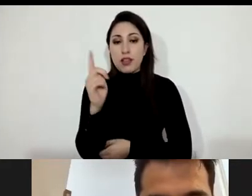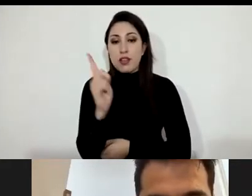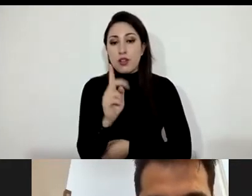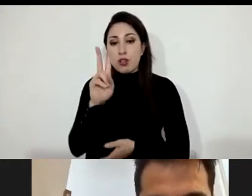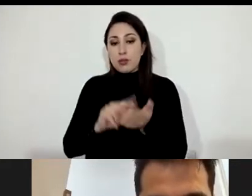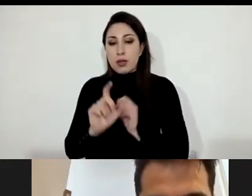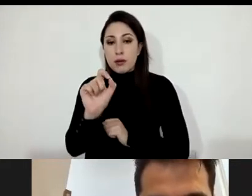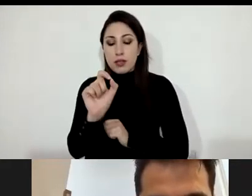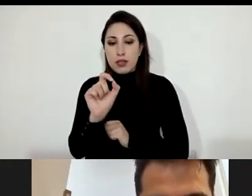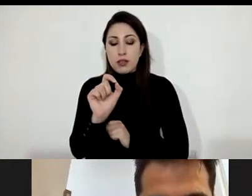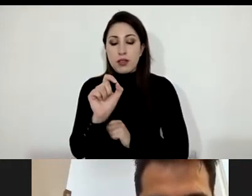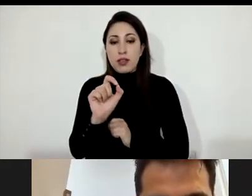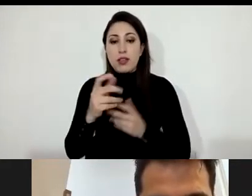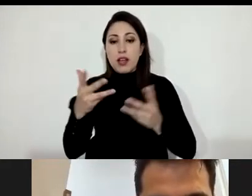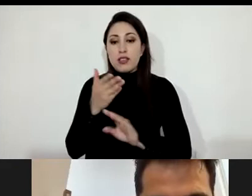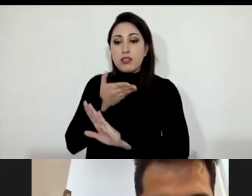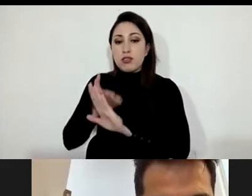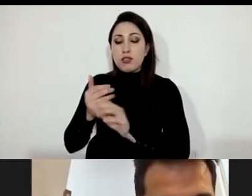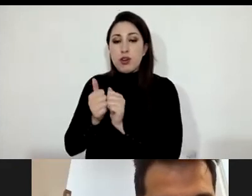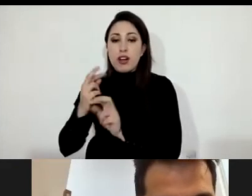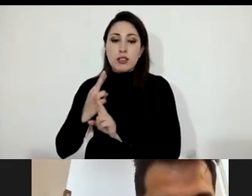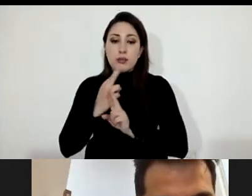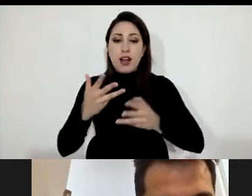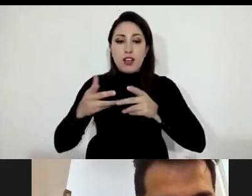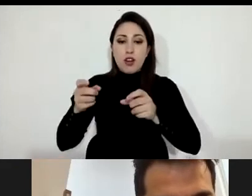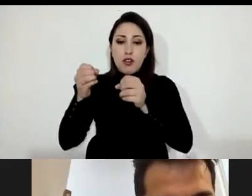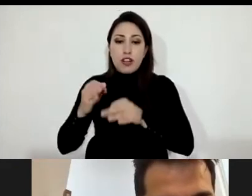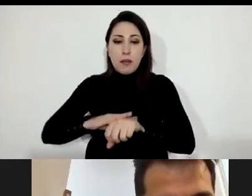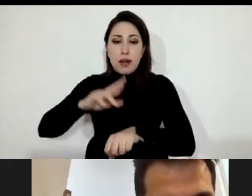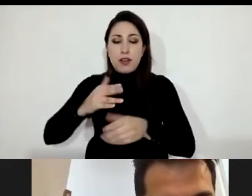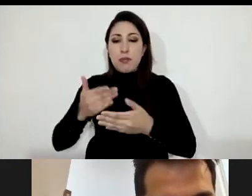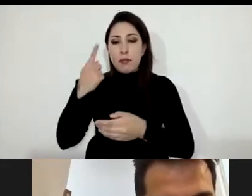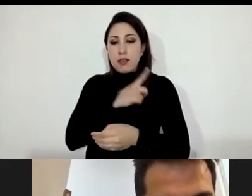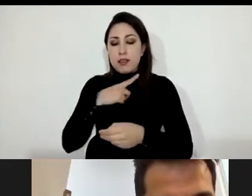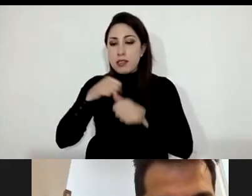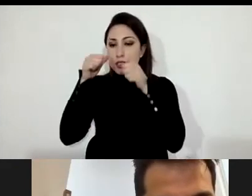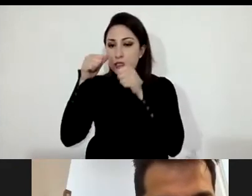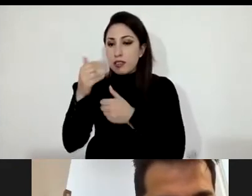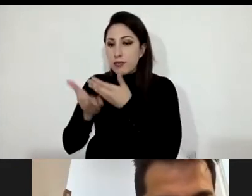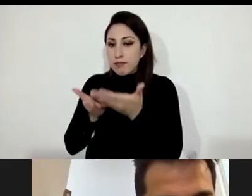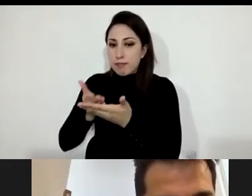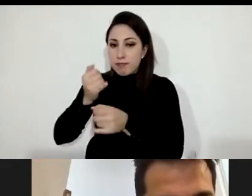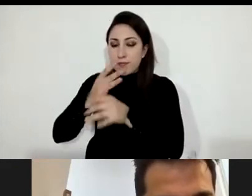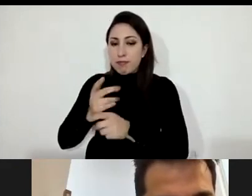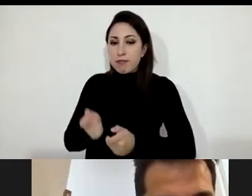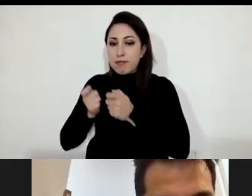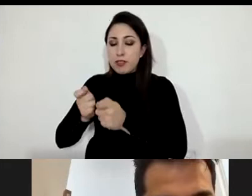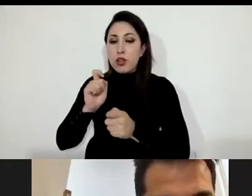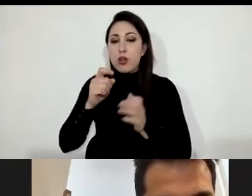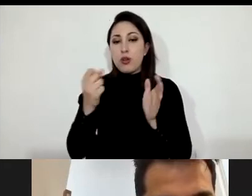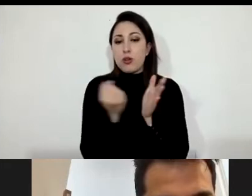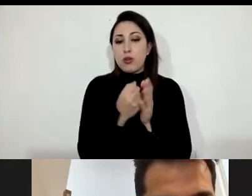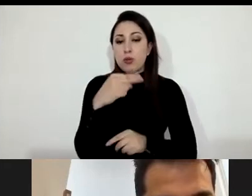RR.IP.1979/2020, interpuesto en contra de la respuesta emitida por este sujeto obligado en atención de la solicitud de información identificada con el número de